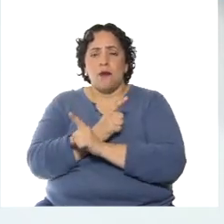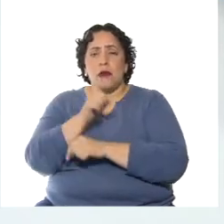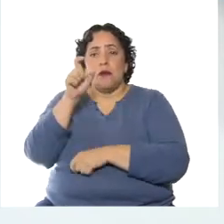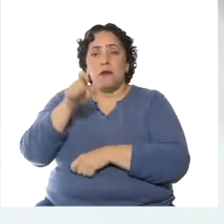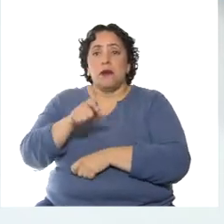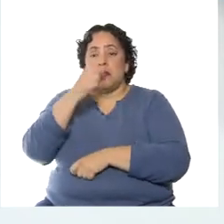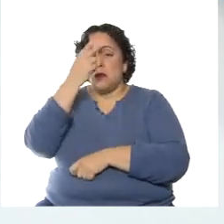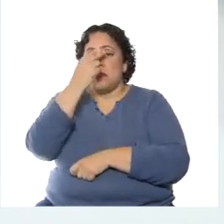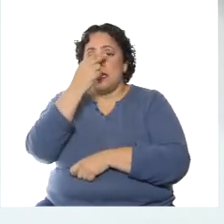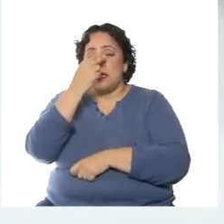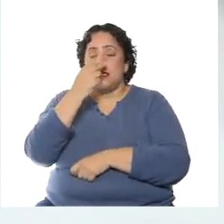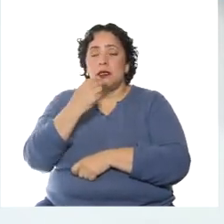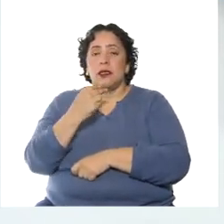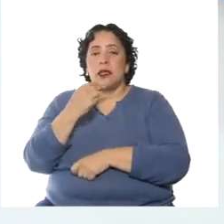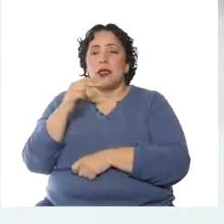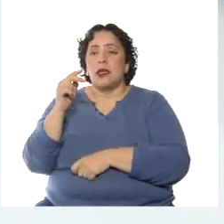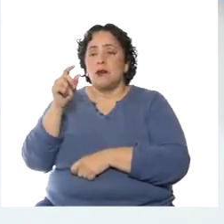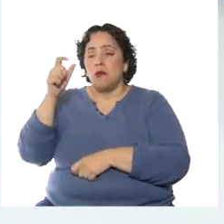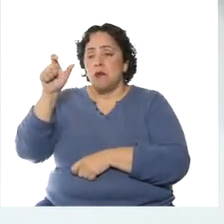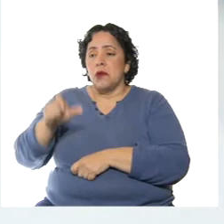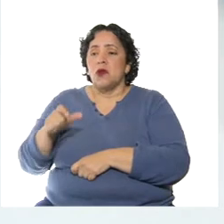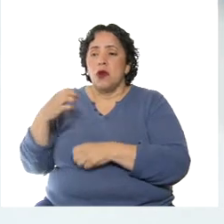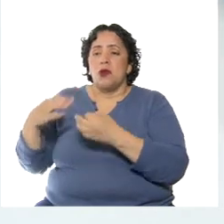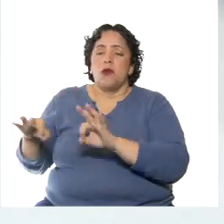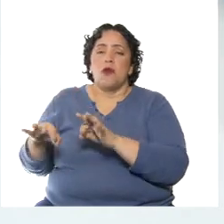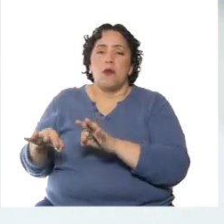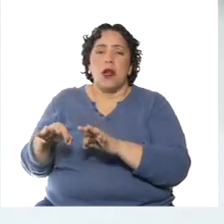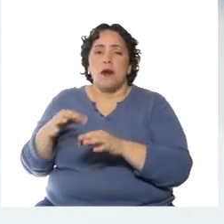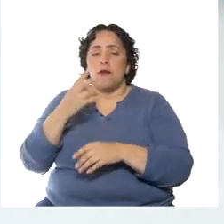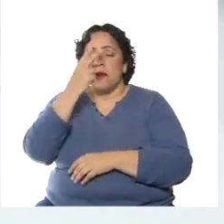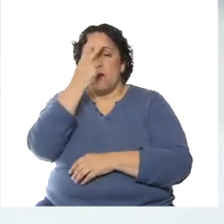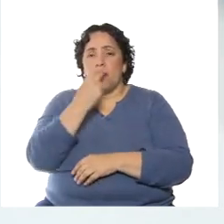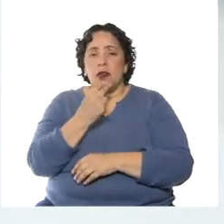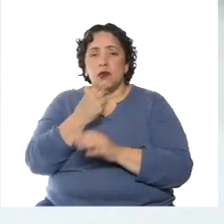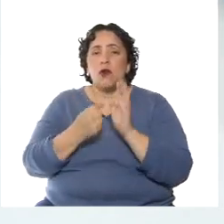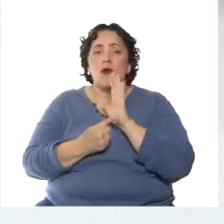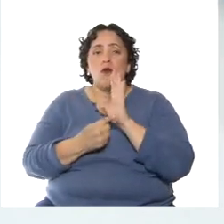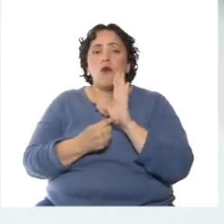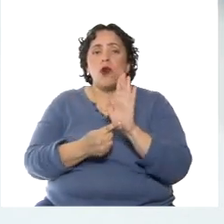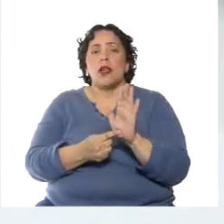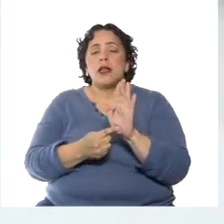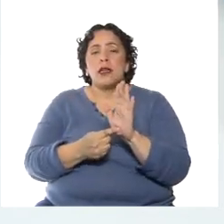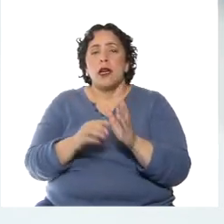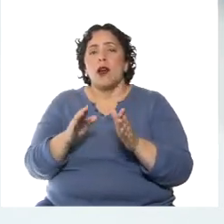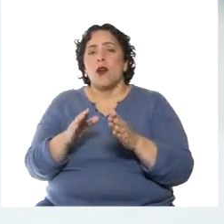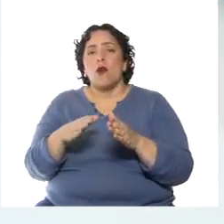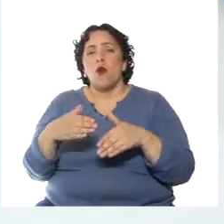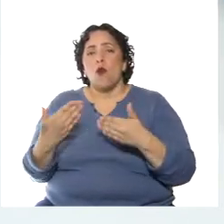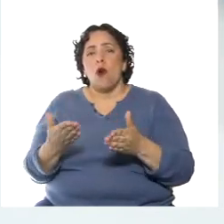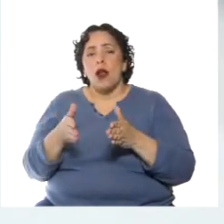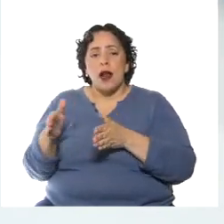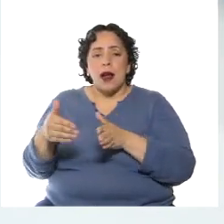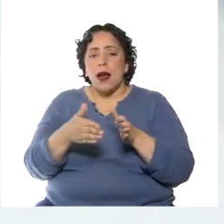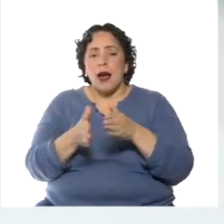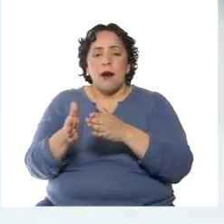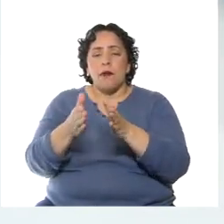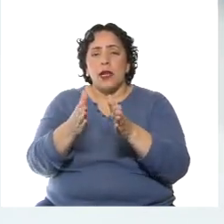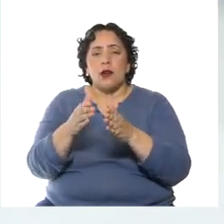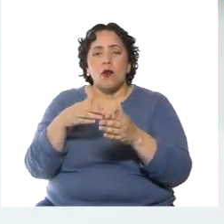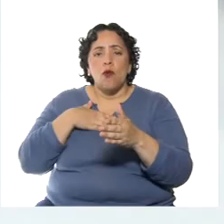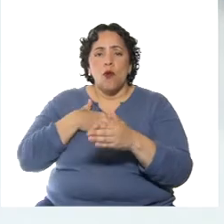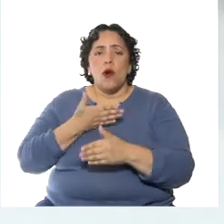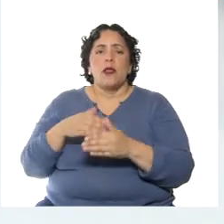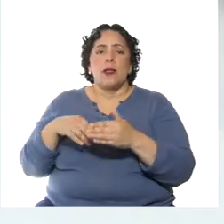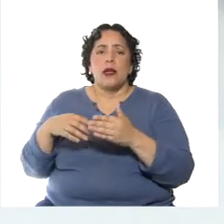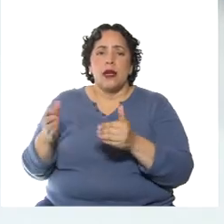para el usuario, pero para las personas con deficiencias visuales, es una manera de indicarle cuál es la ruta, cuáles son los posibles obstáculos que